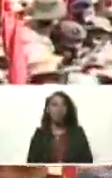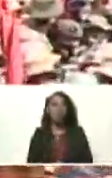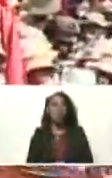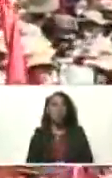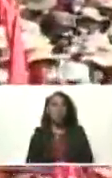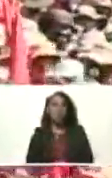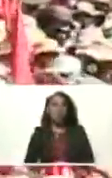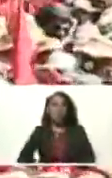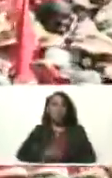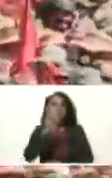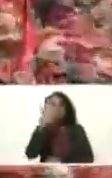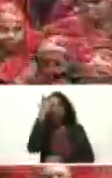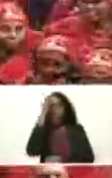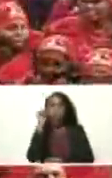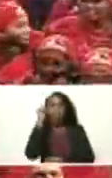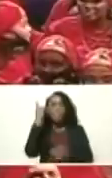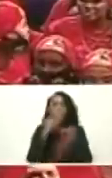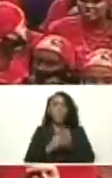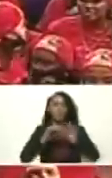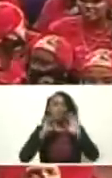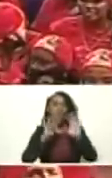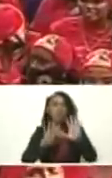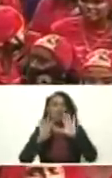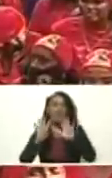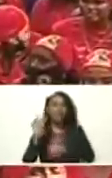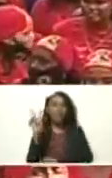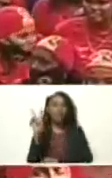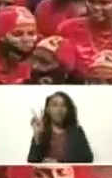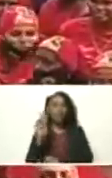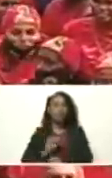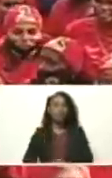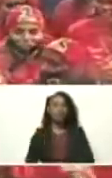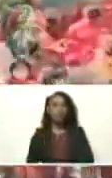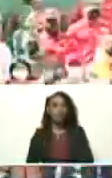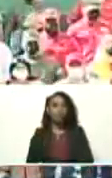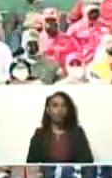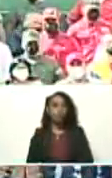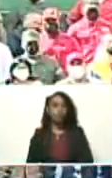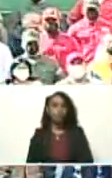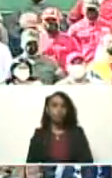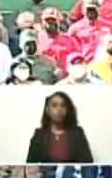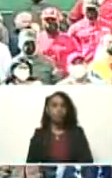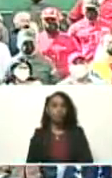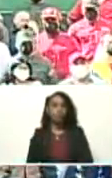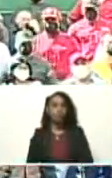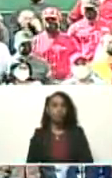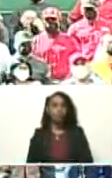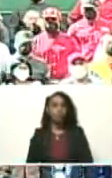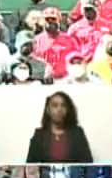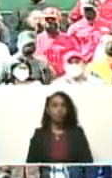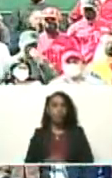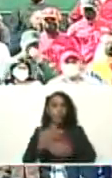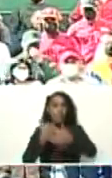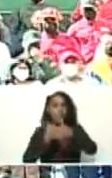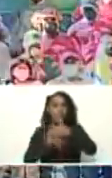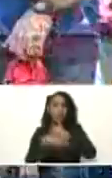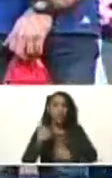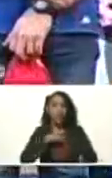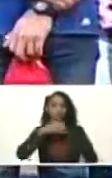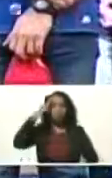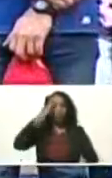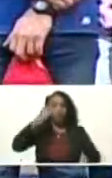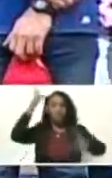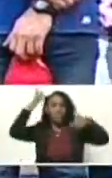4 de febrero de 1992, salió nuestro